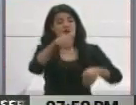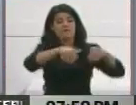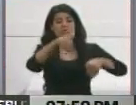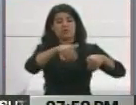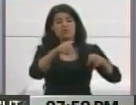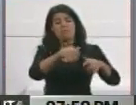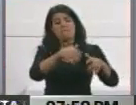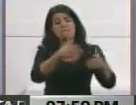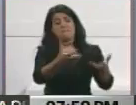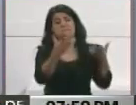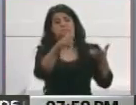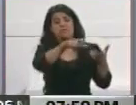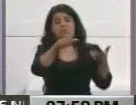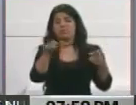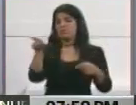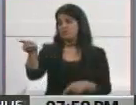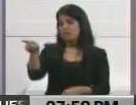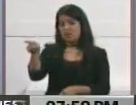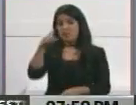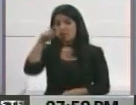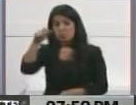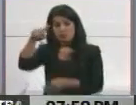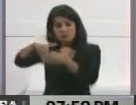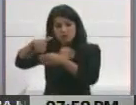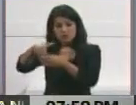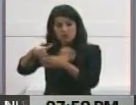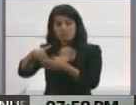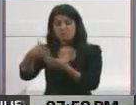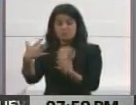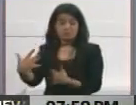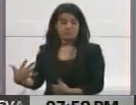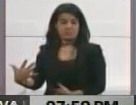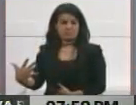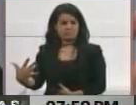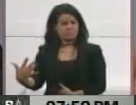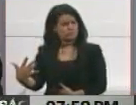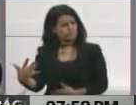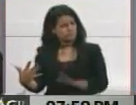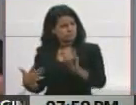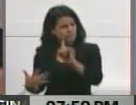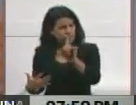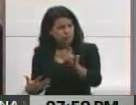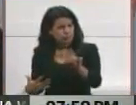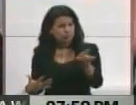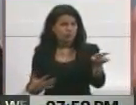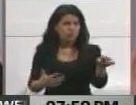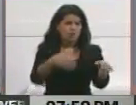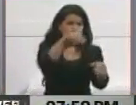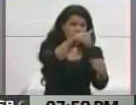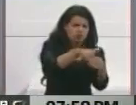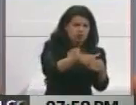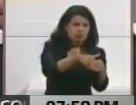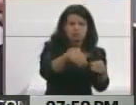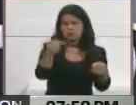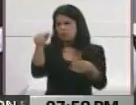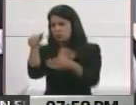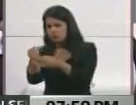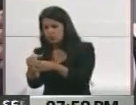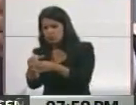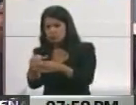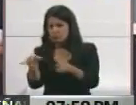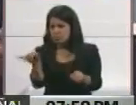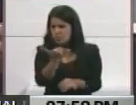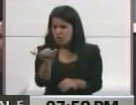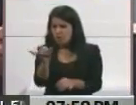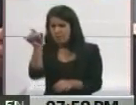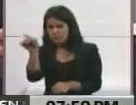república como si a él lo hubieran elegido otros marcianos o vamos a decirlo de esta manera